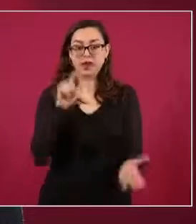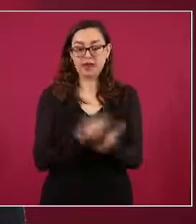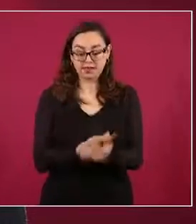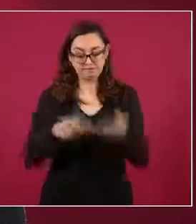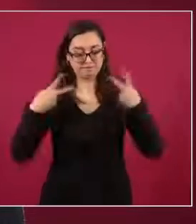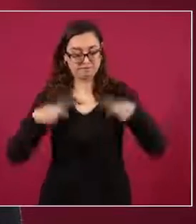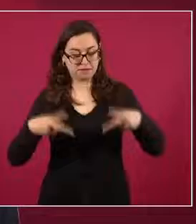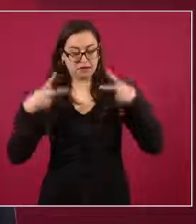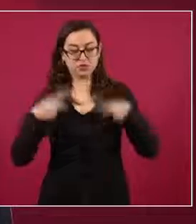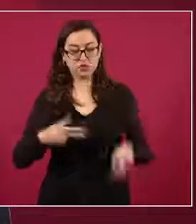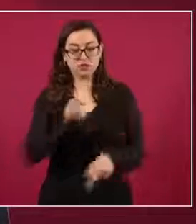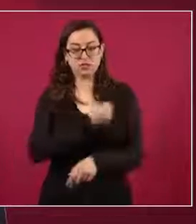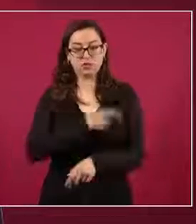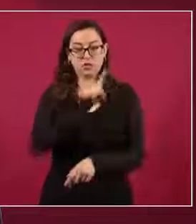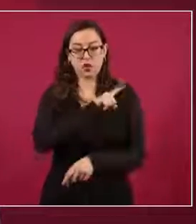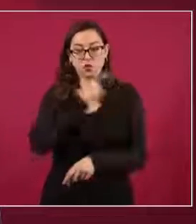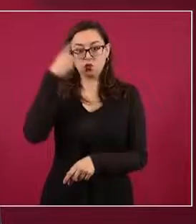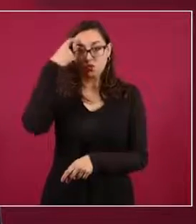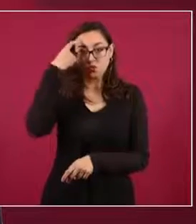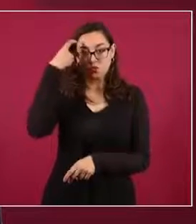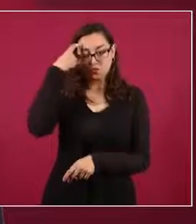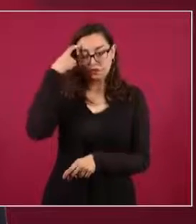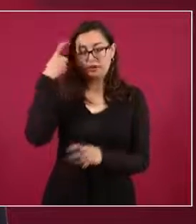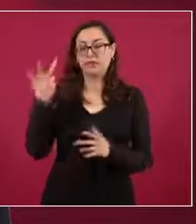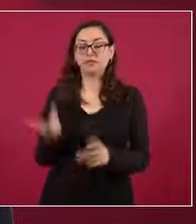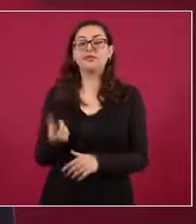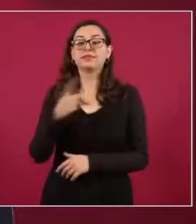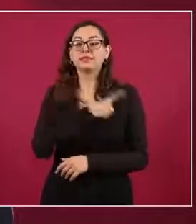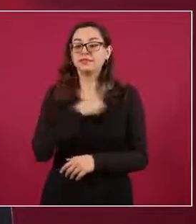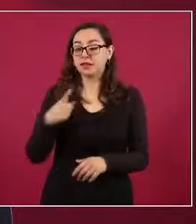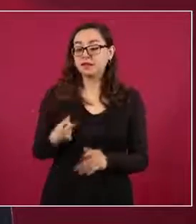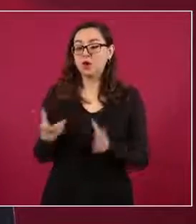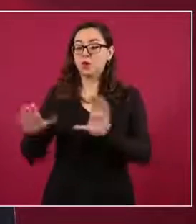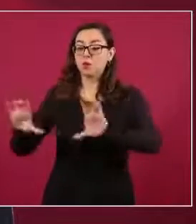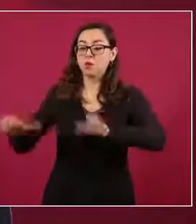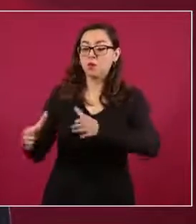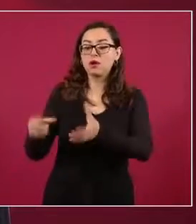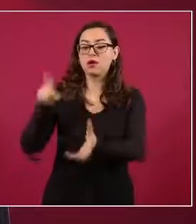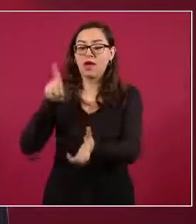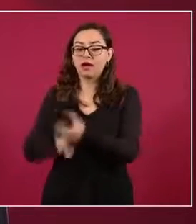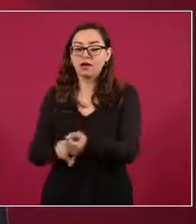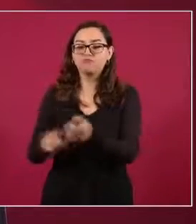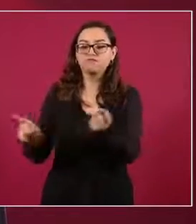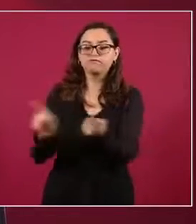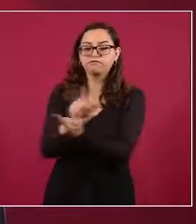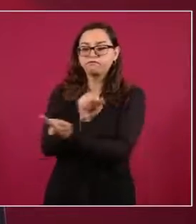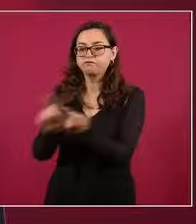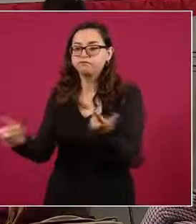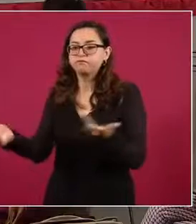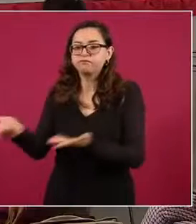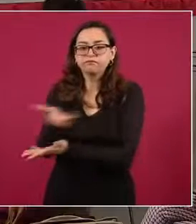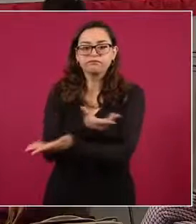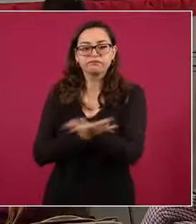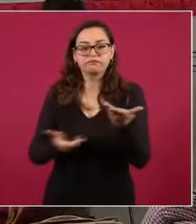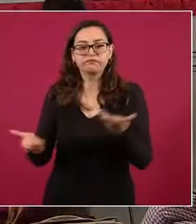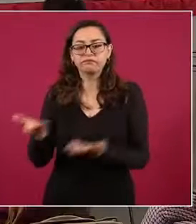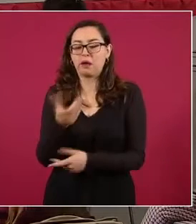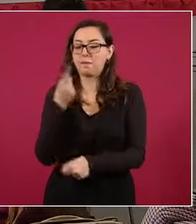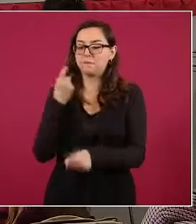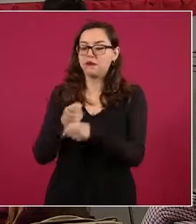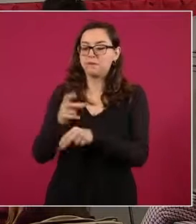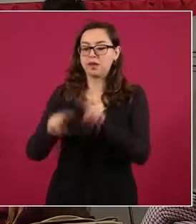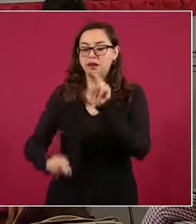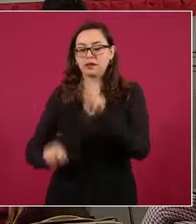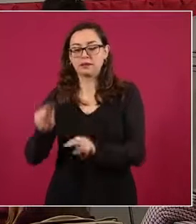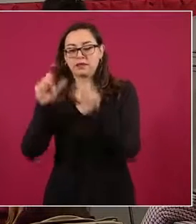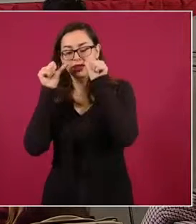salud mental van a ser más cercanos a la comunidad. Esto lo que requiere es desarrollo de capacidades en el primer nivel de atención,